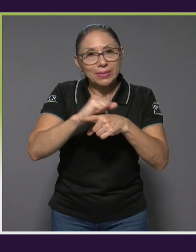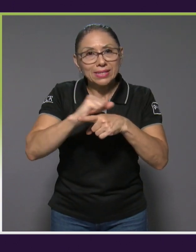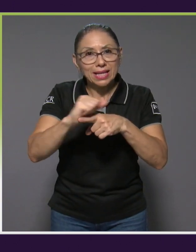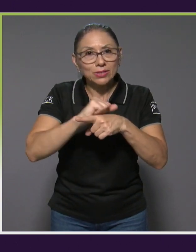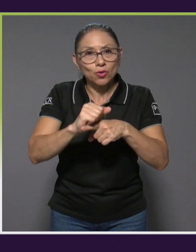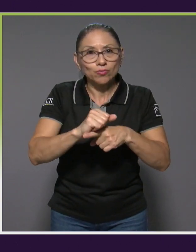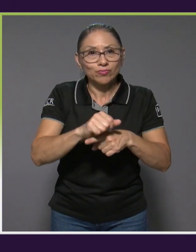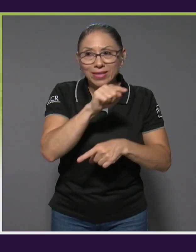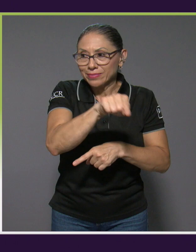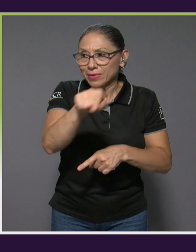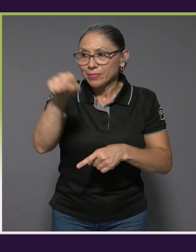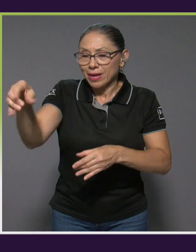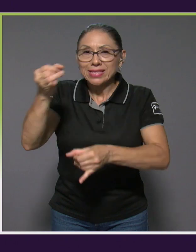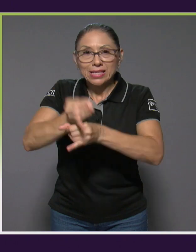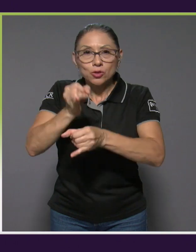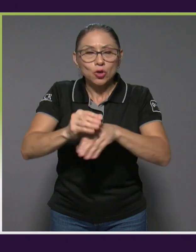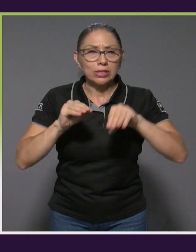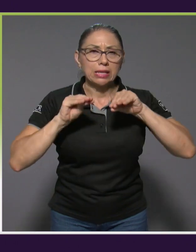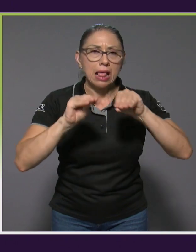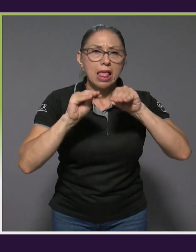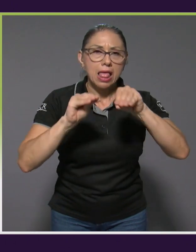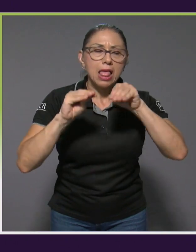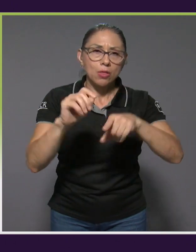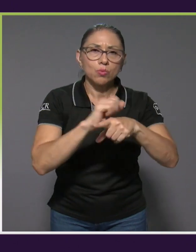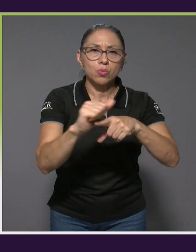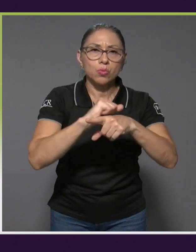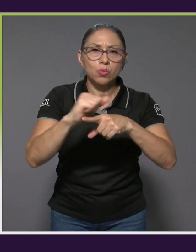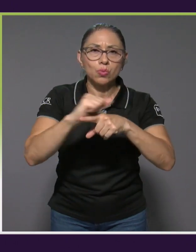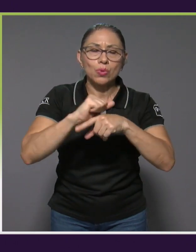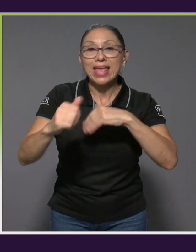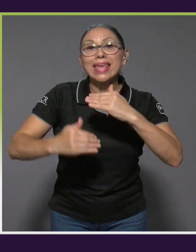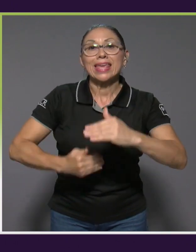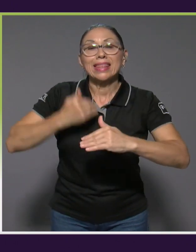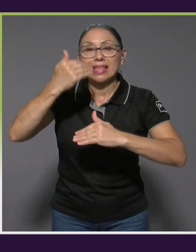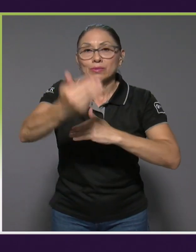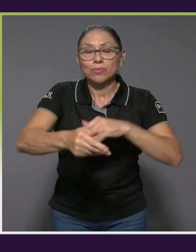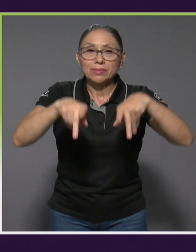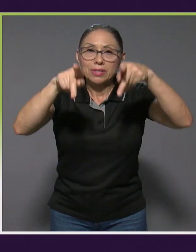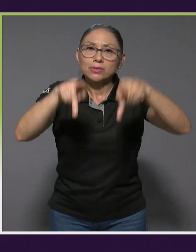instituciones. Y después de eso entra en un proceso de